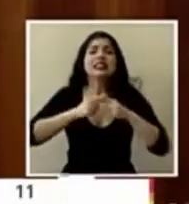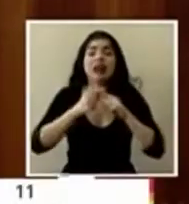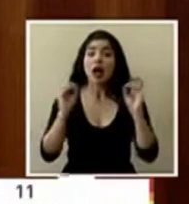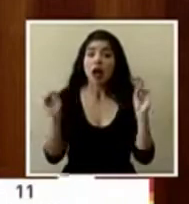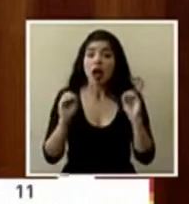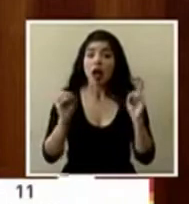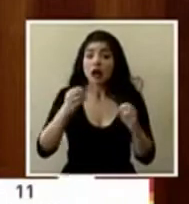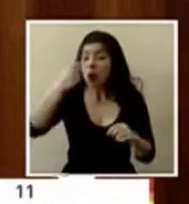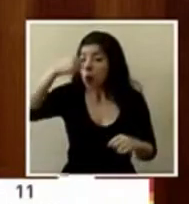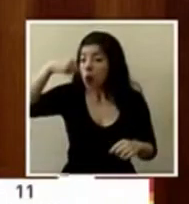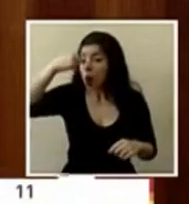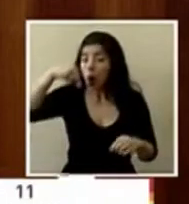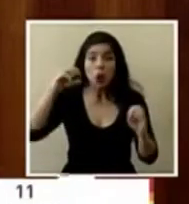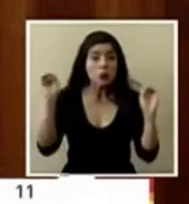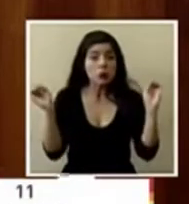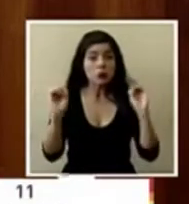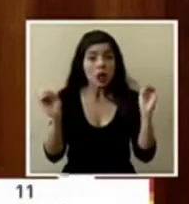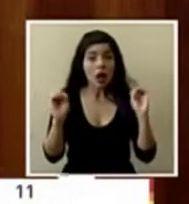ni secreción nasal,